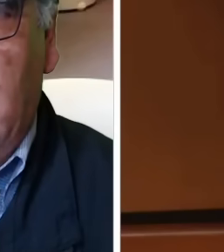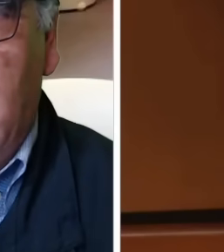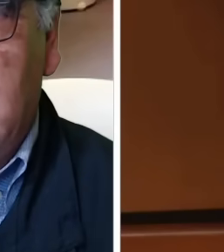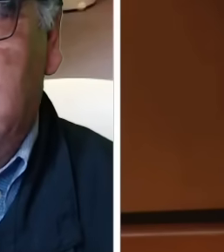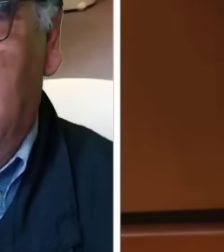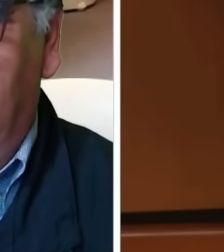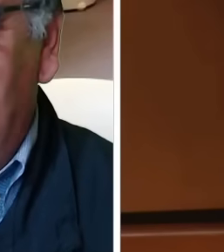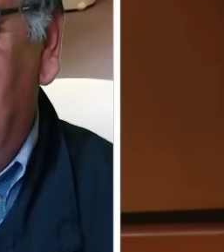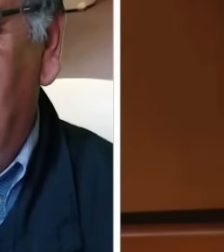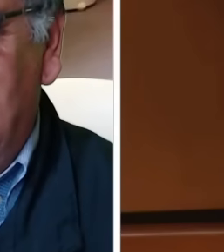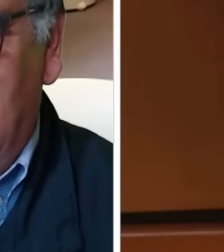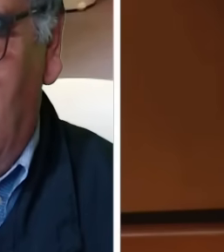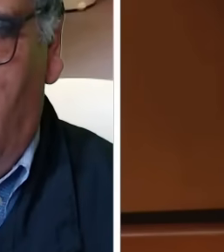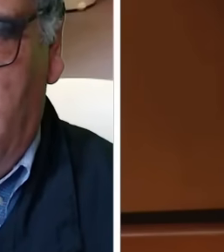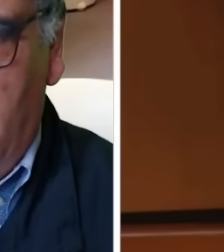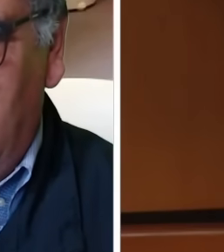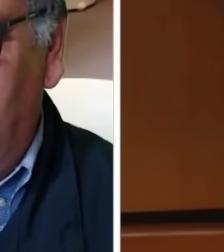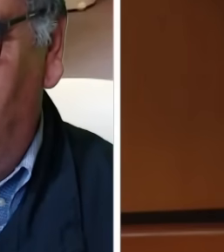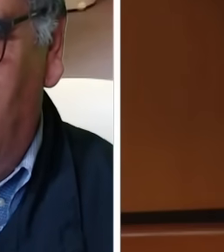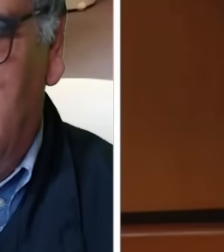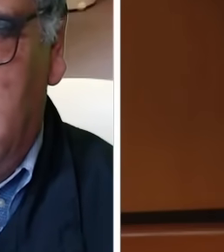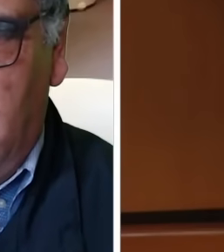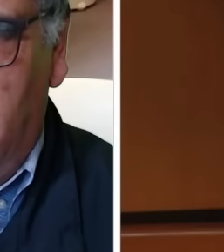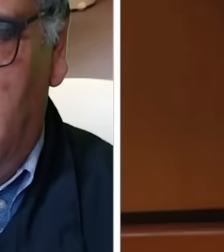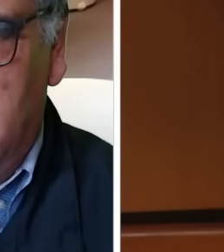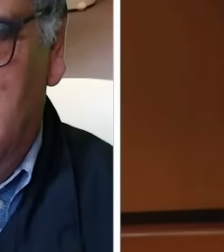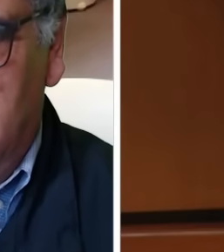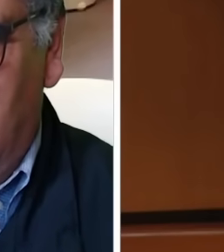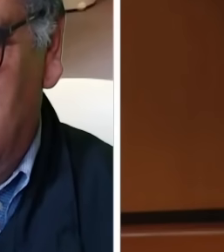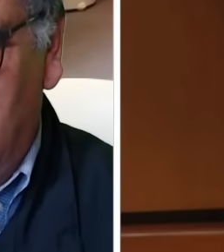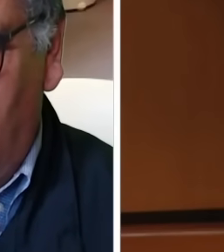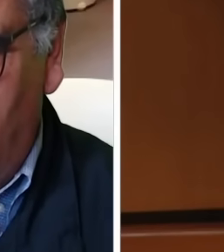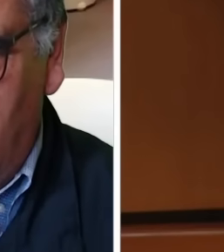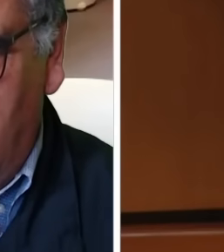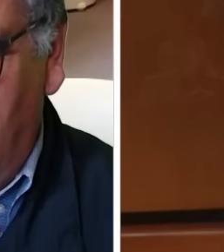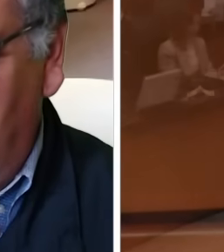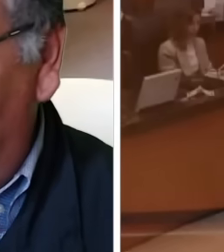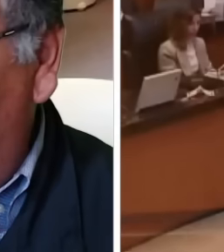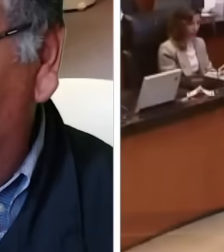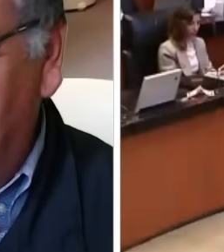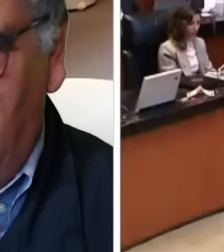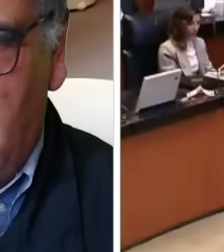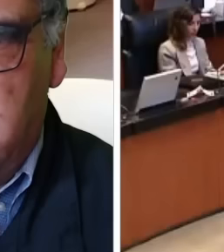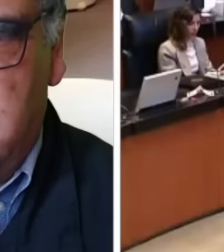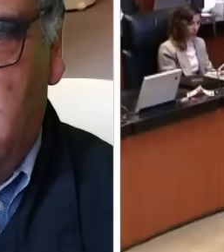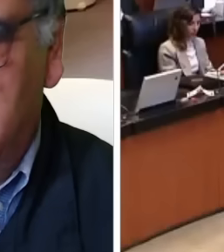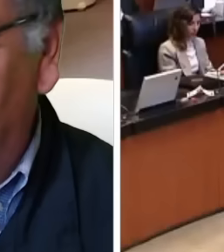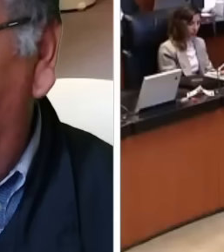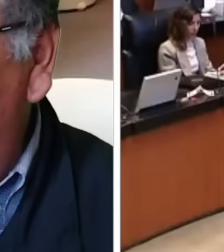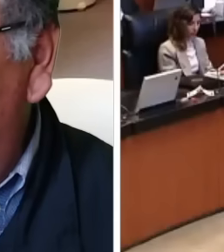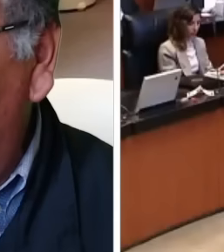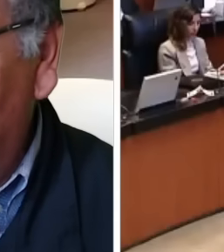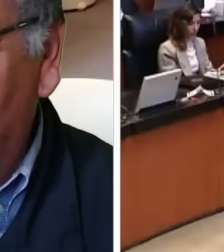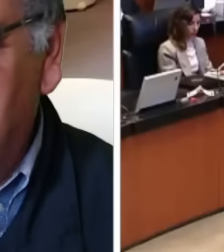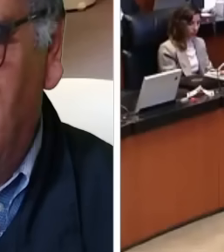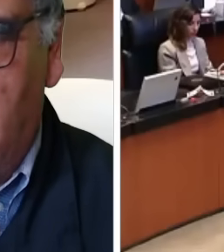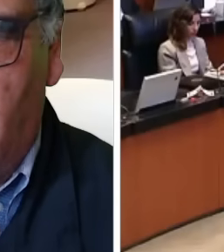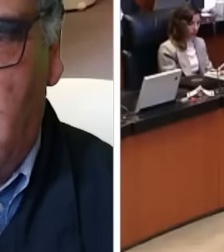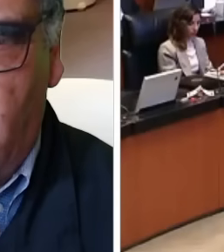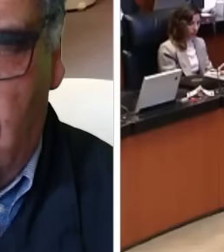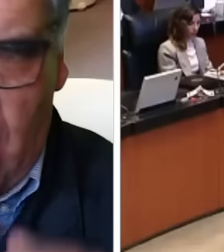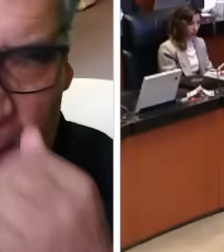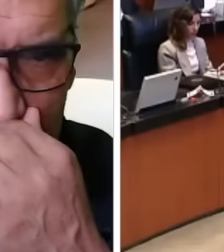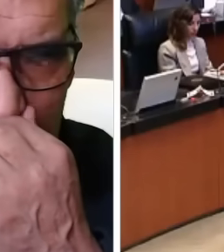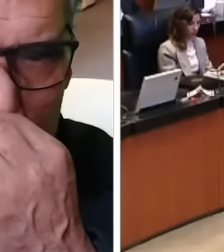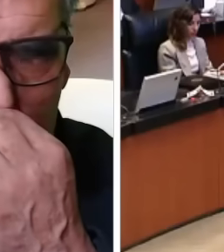Vamos a ir a este debate del Senado de México entre una senadora del Revolucionario Institucional y un senador